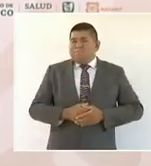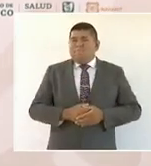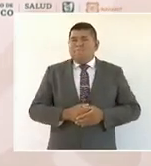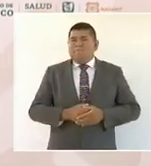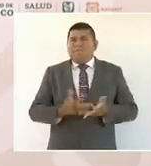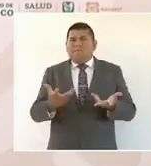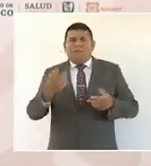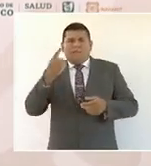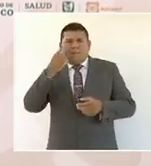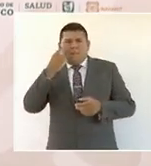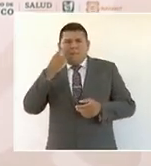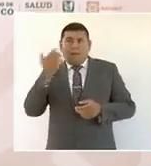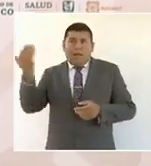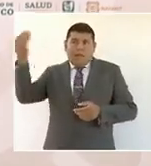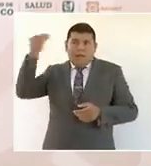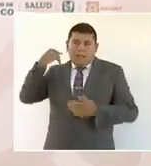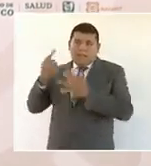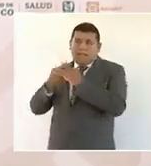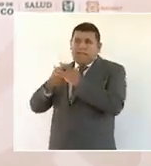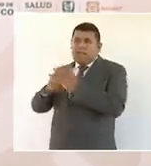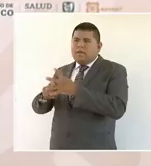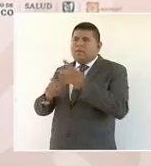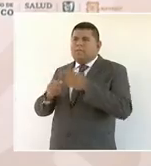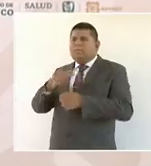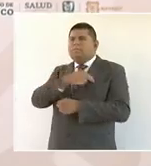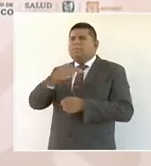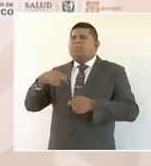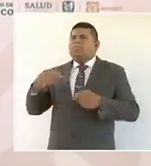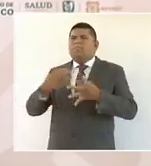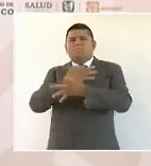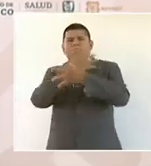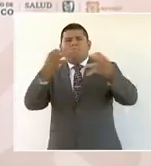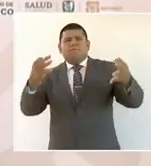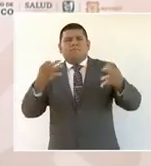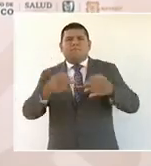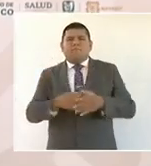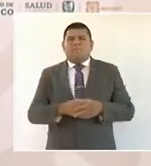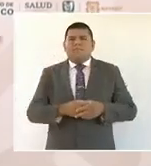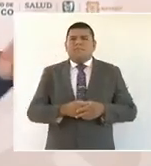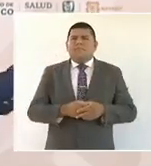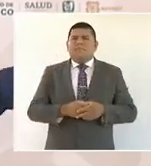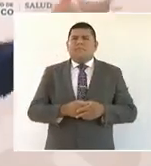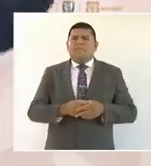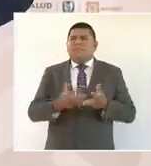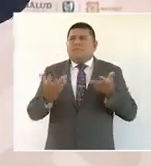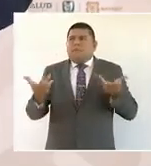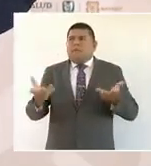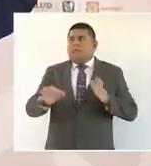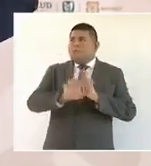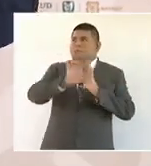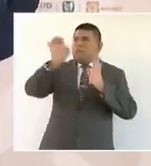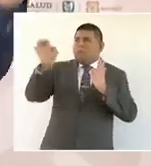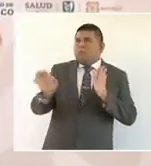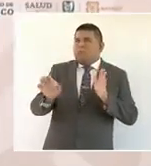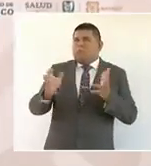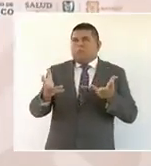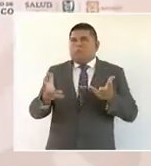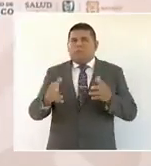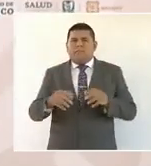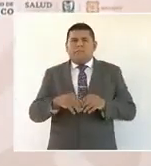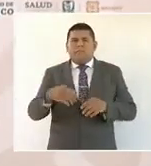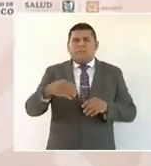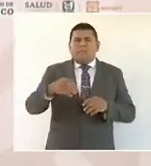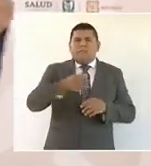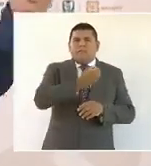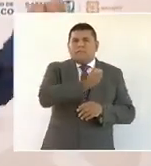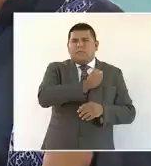desde el principio dijimos, ese es el reto, el desafío. ¿Cómo levantamos el sistema de